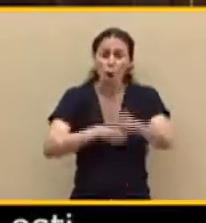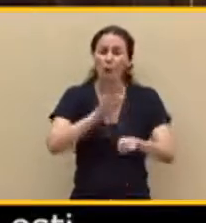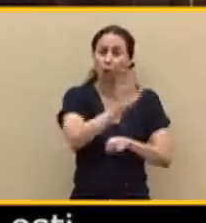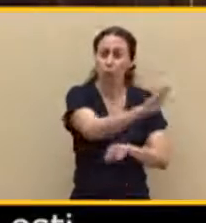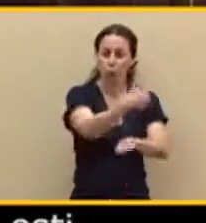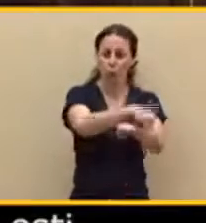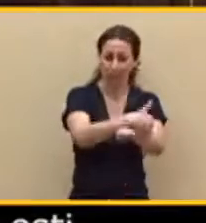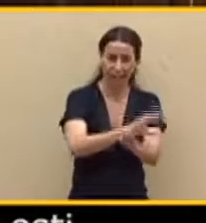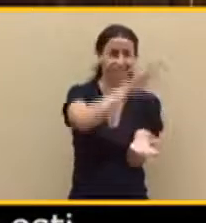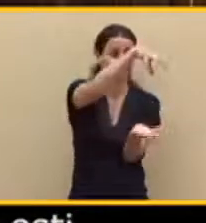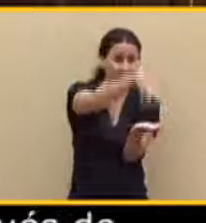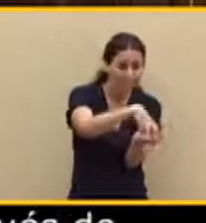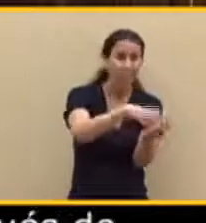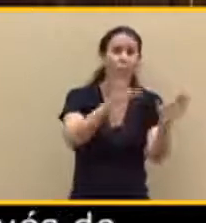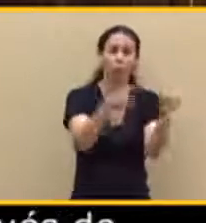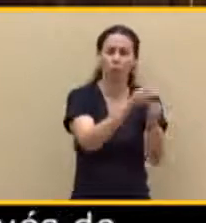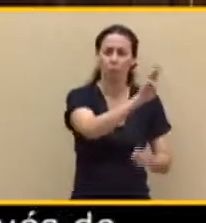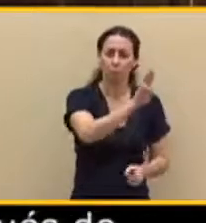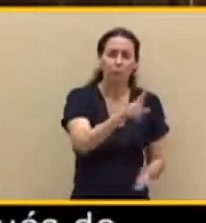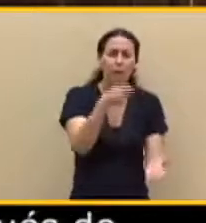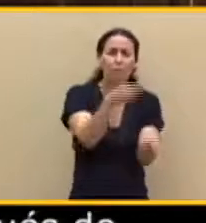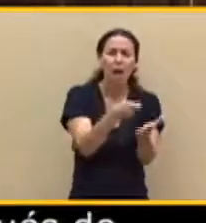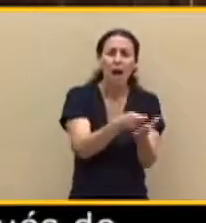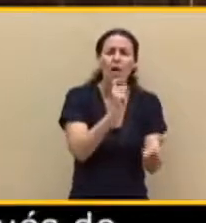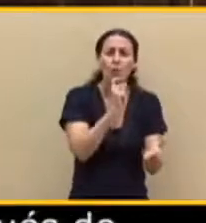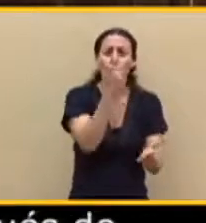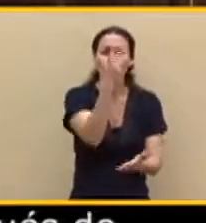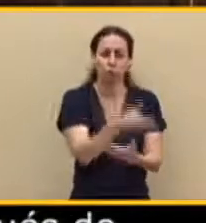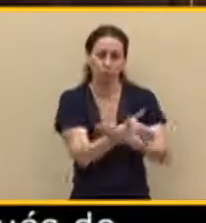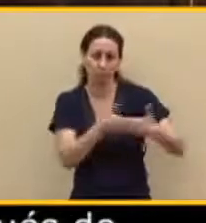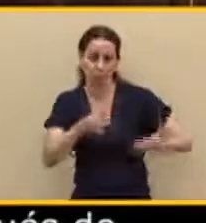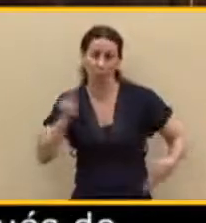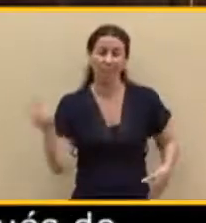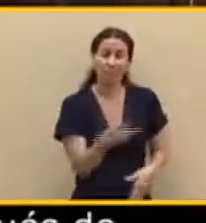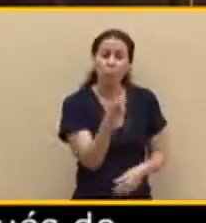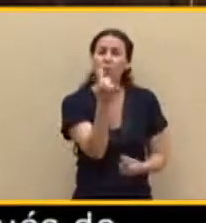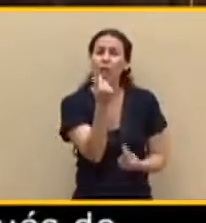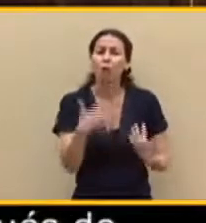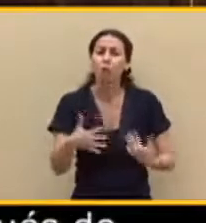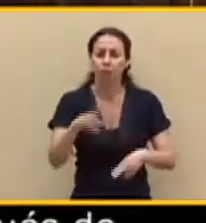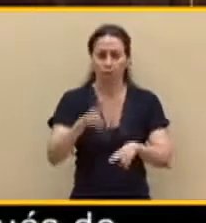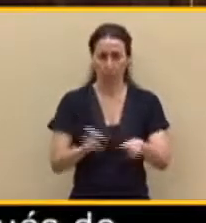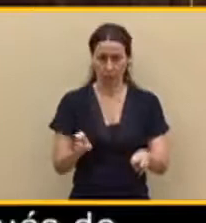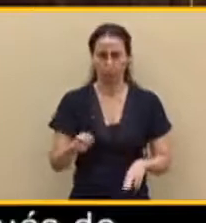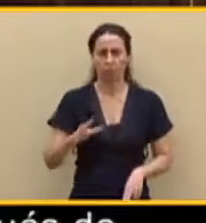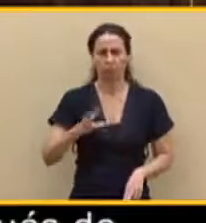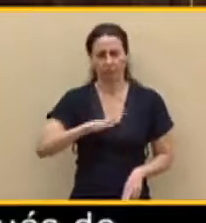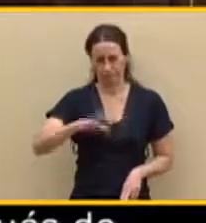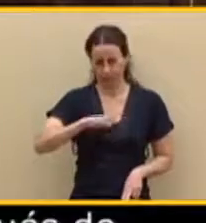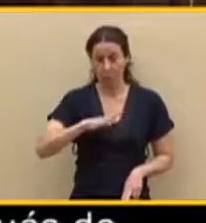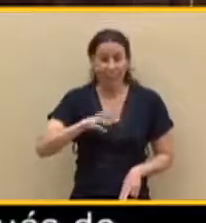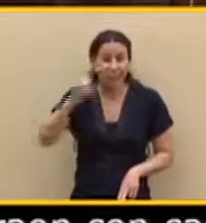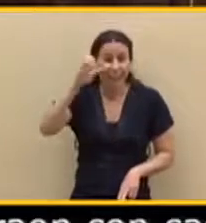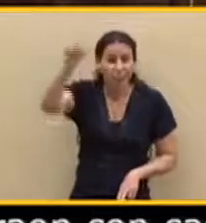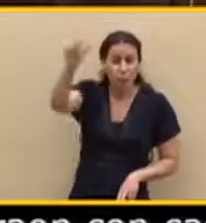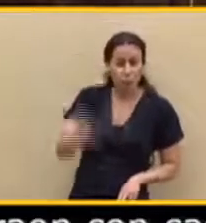de Génova 13, se pagaron con casi 2 millones de euros de dinero negro. Resulta insultante escuchar estas afirmaciones después de que